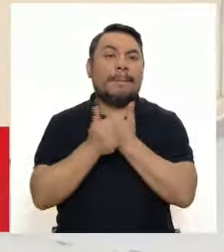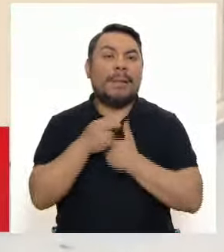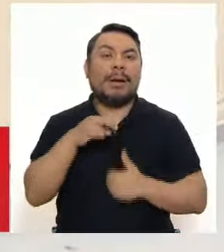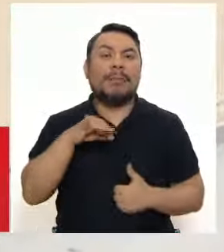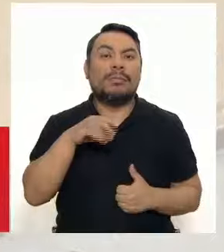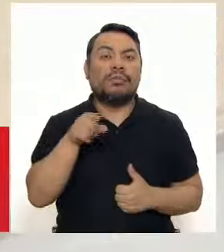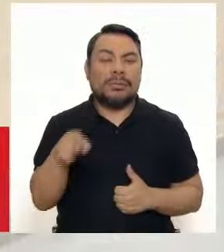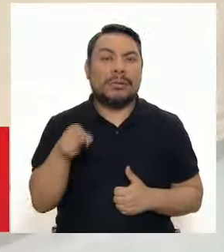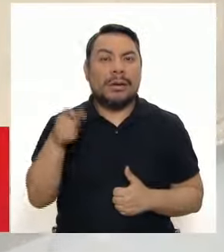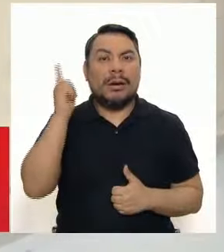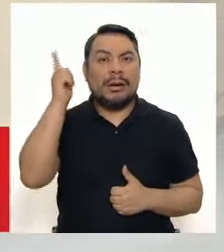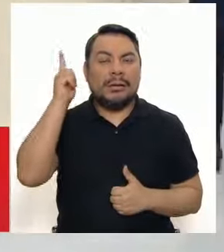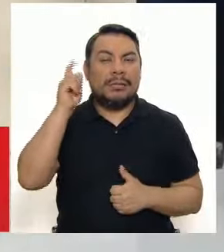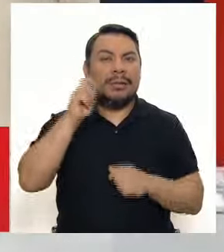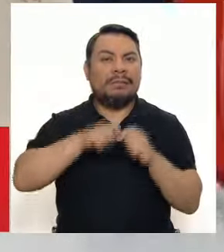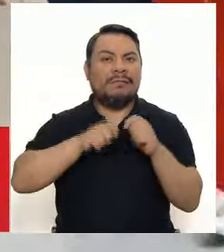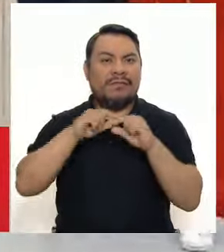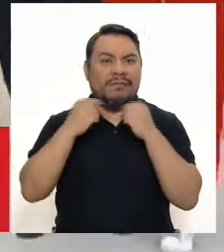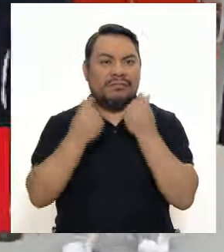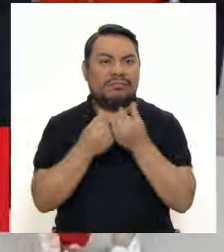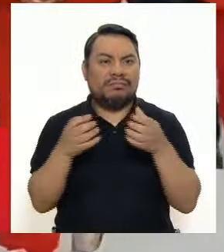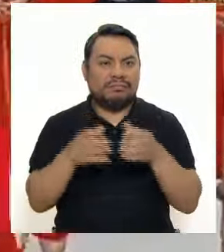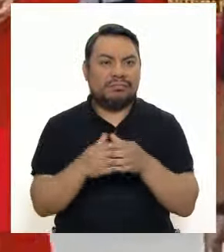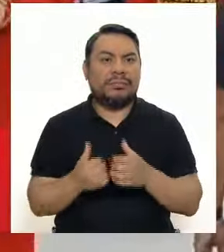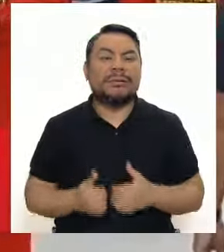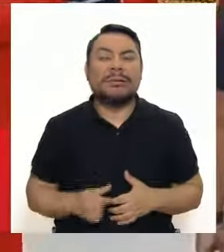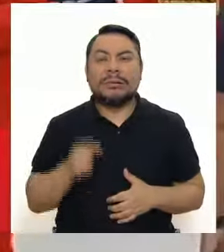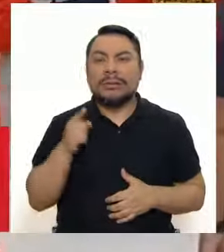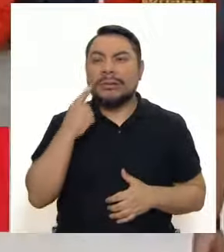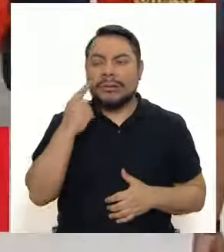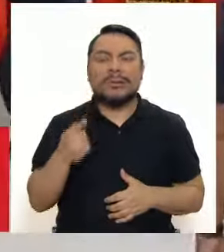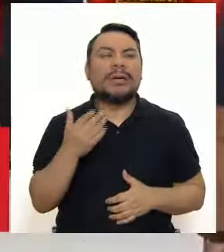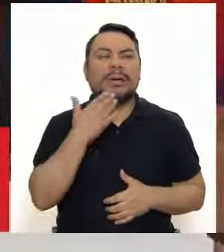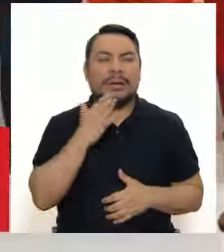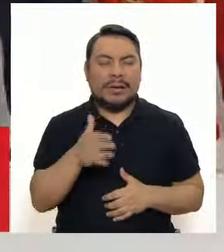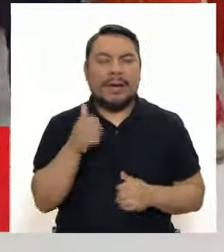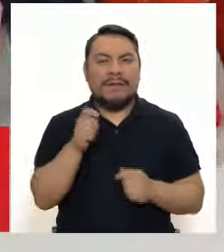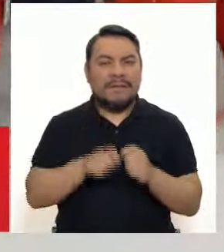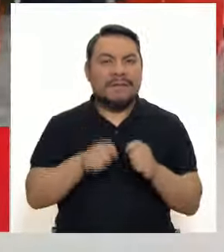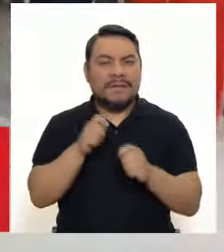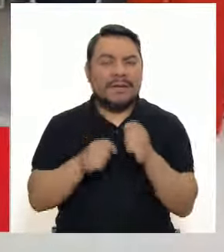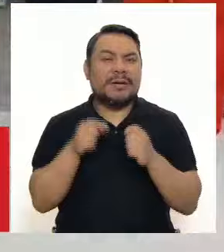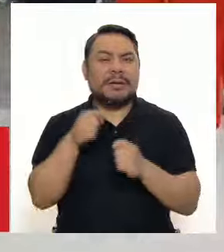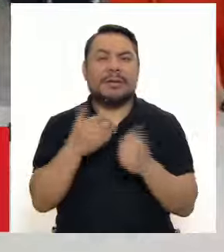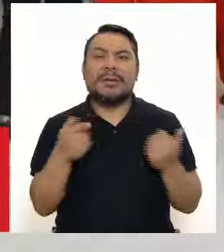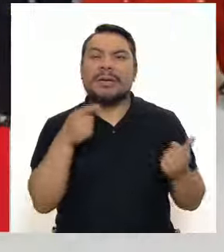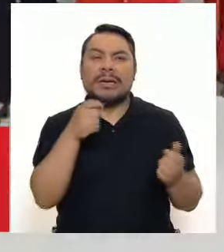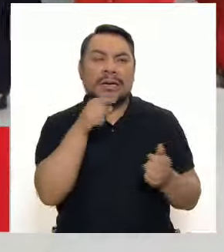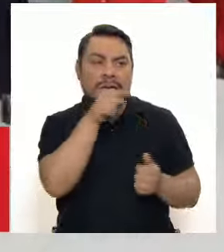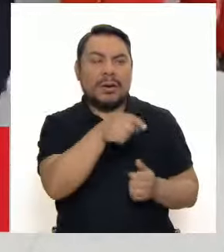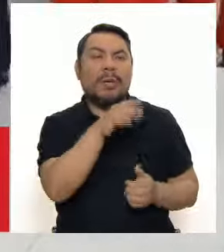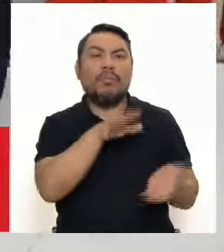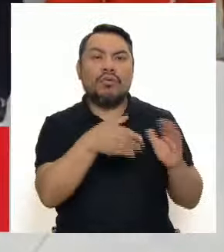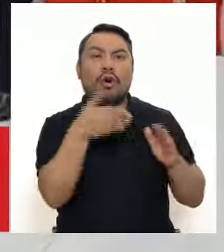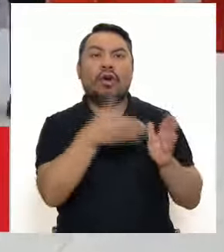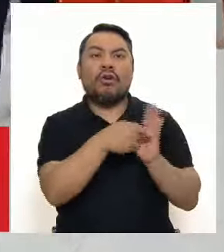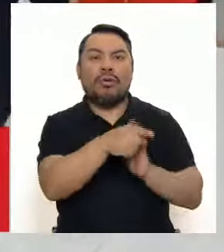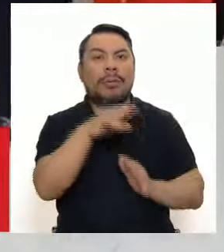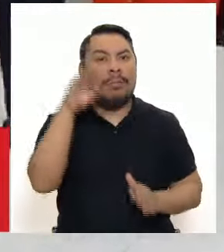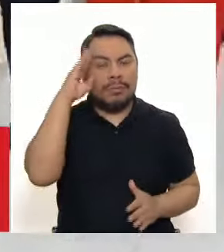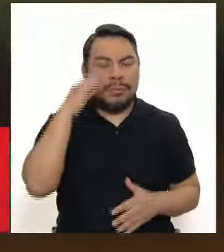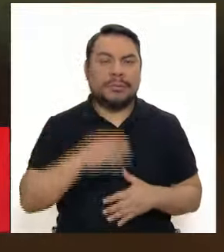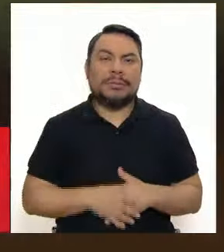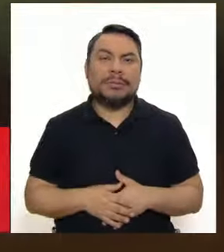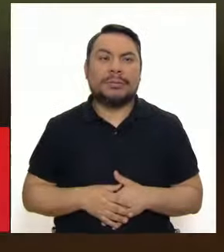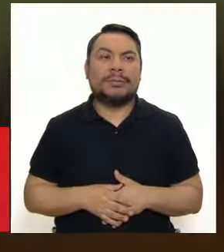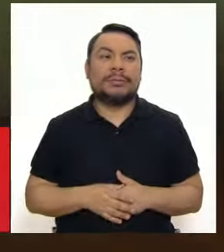indicó al cabecilla de Los Pulpos, Johnson Cruz, de estar detrás de esa sexta amenaza de muerte contra Reboredo. ¿Cuánto está ofreciendo